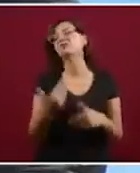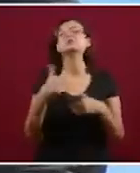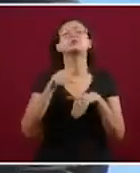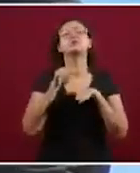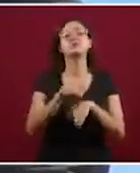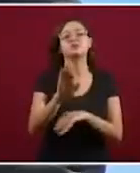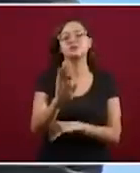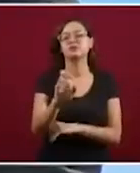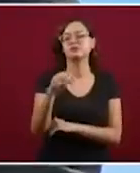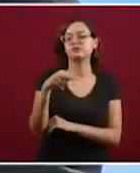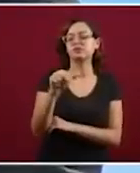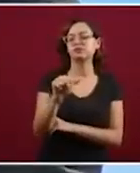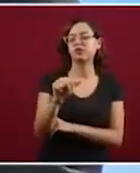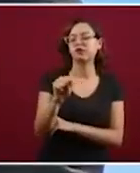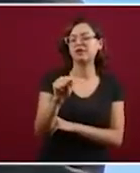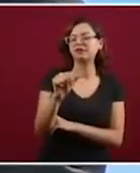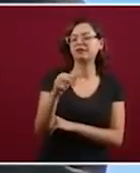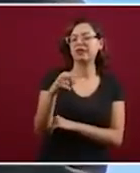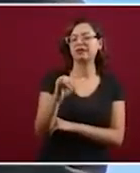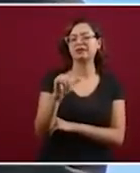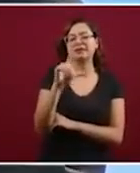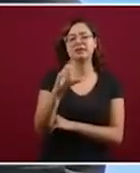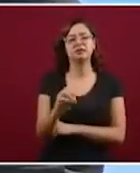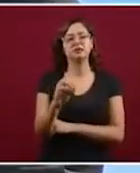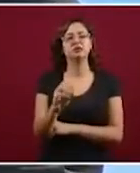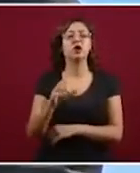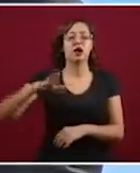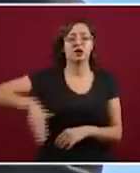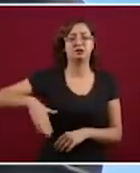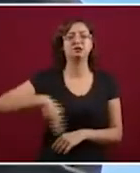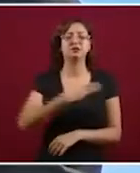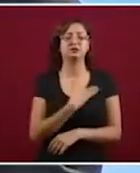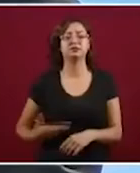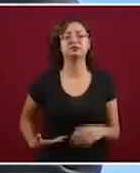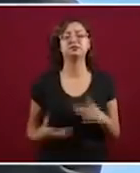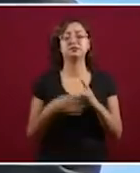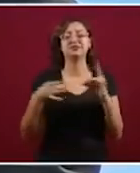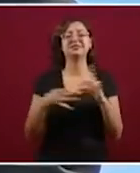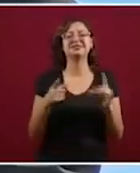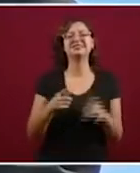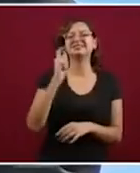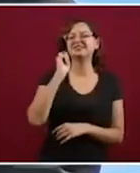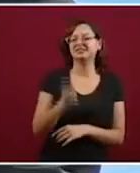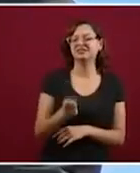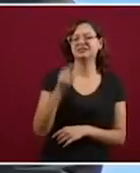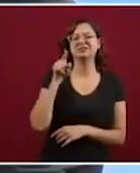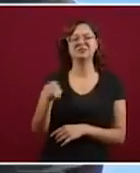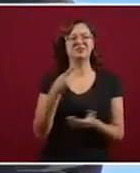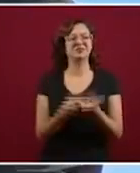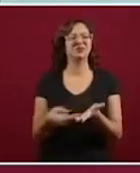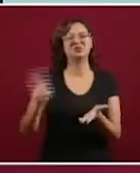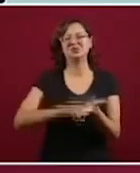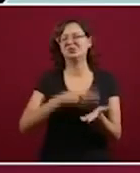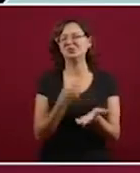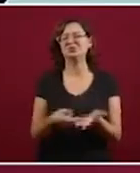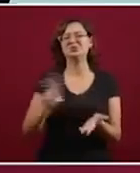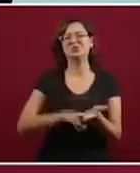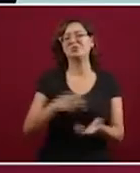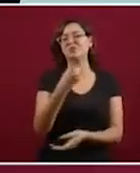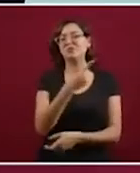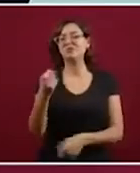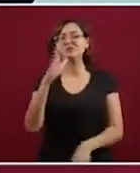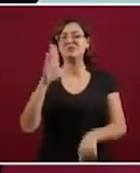fentanilo el fentanilo que señalaba el presidente es una droga 100 veces más tóxica que la morfina